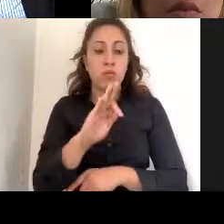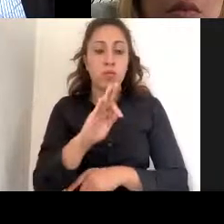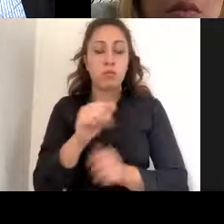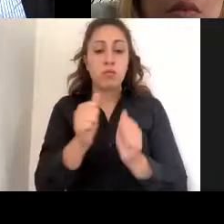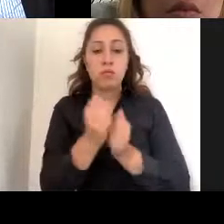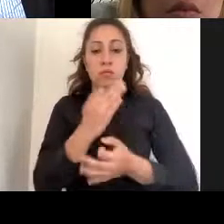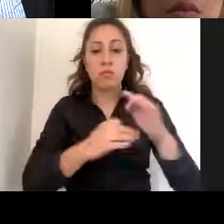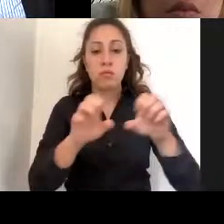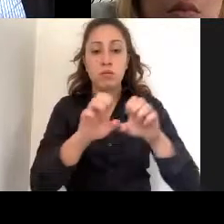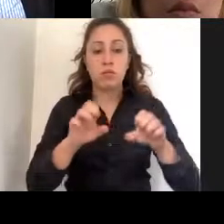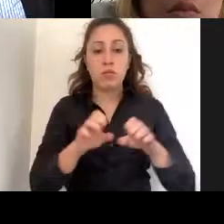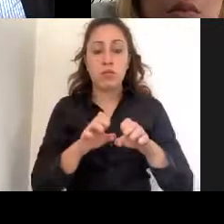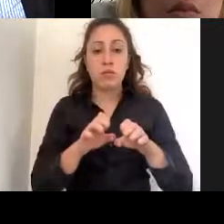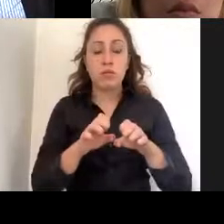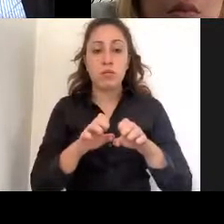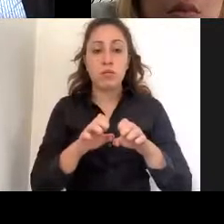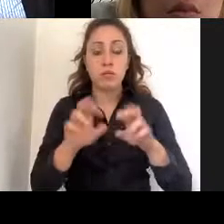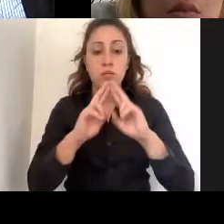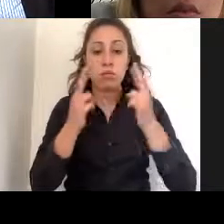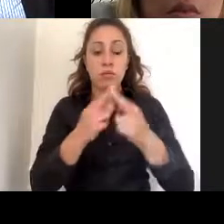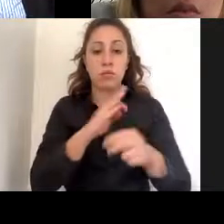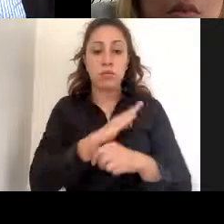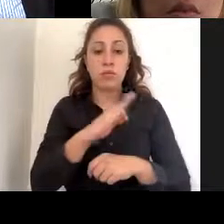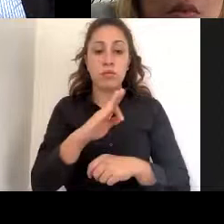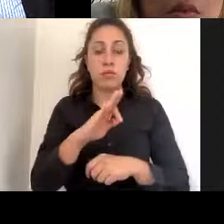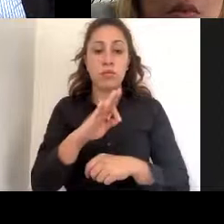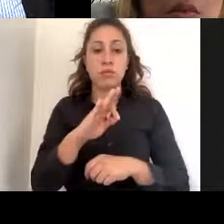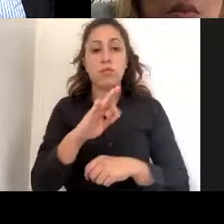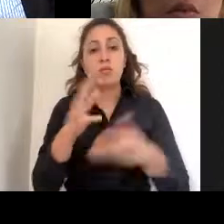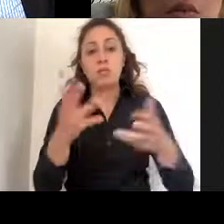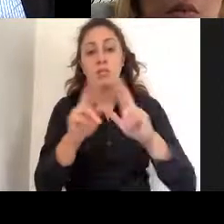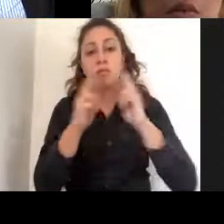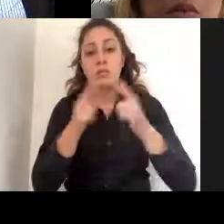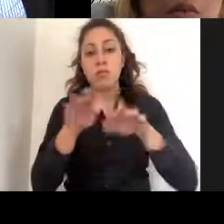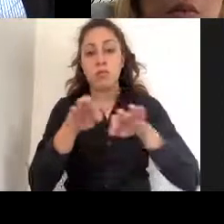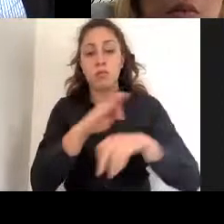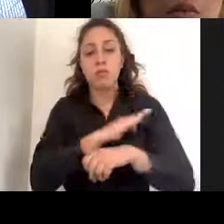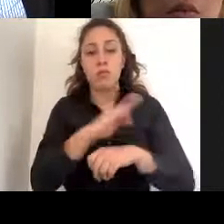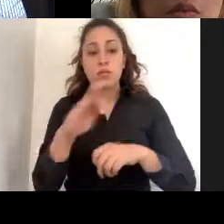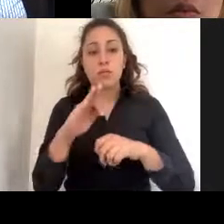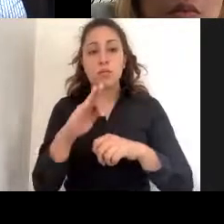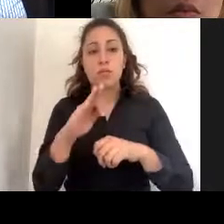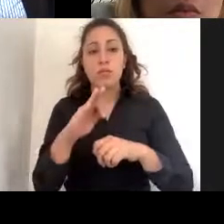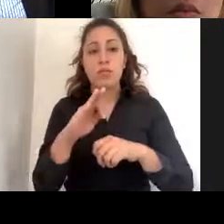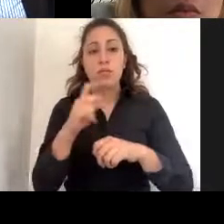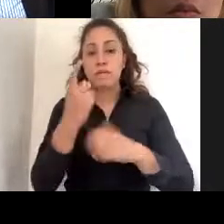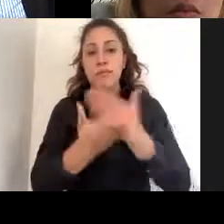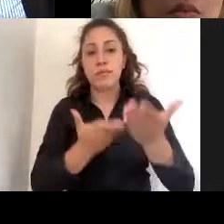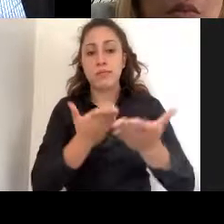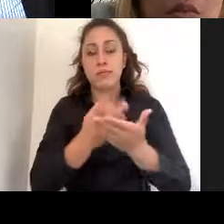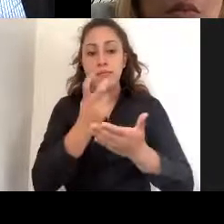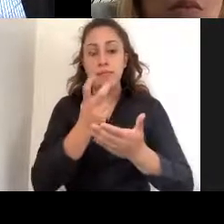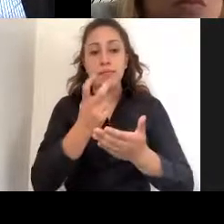técnicos en primer lugar se pudieran reunir, y en su caso que pudiéramos hacer una mesa de trabajo integrando nosotros estos trabajos